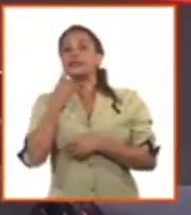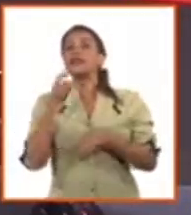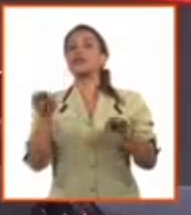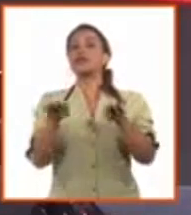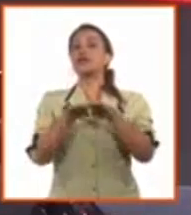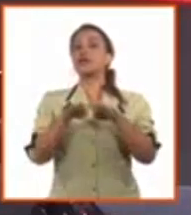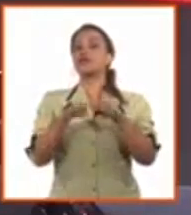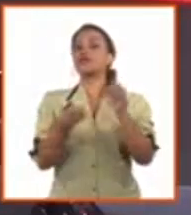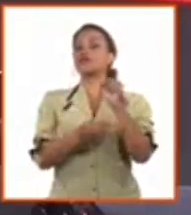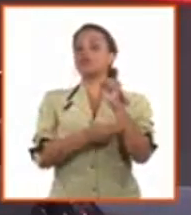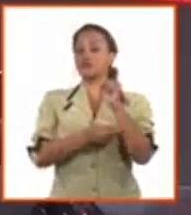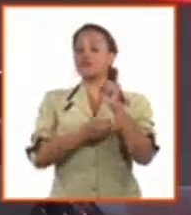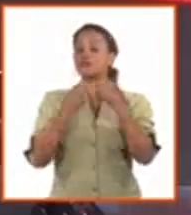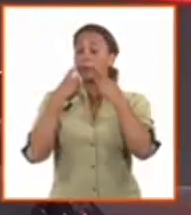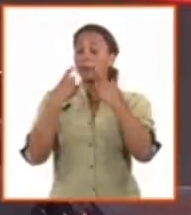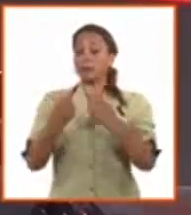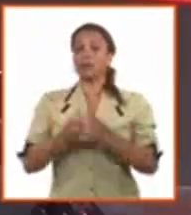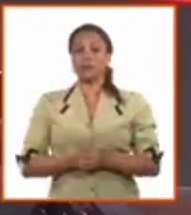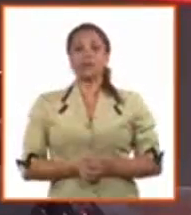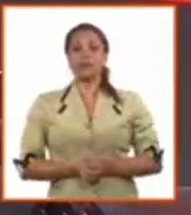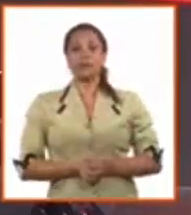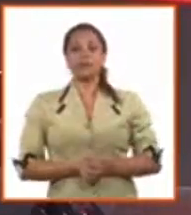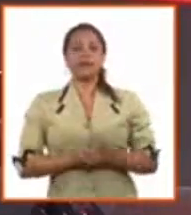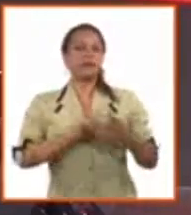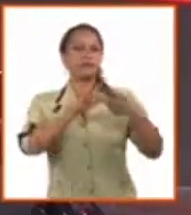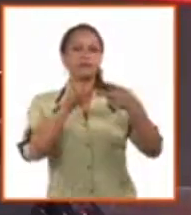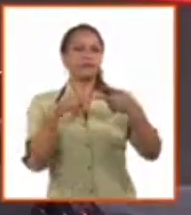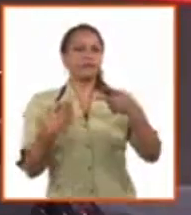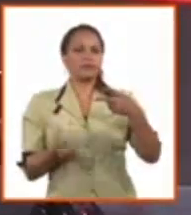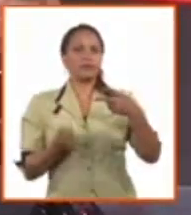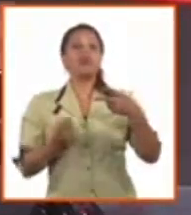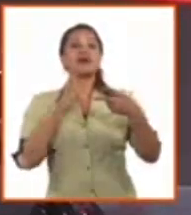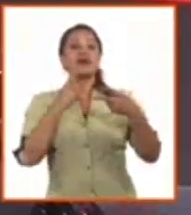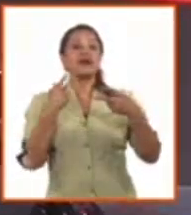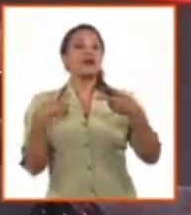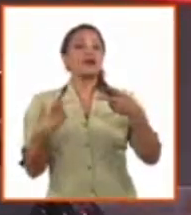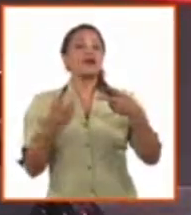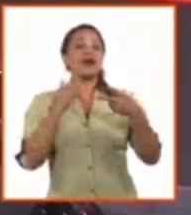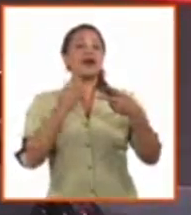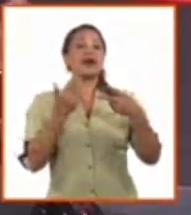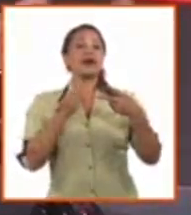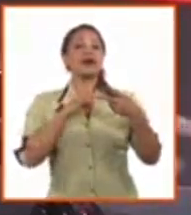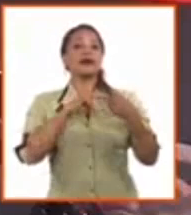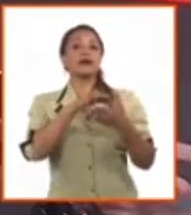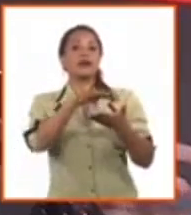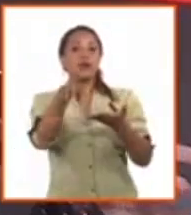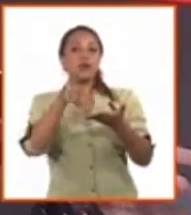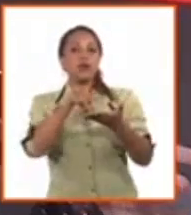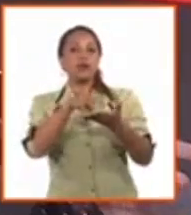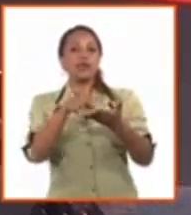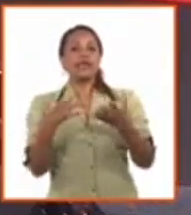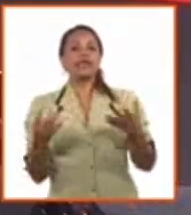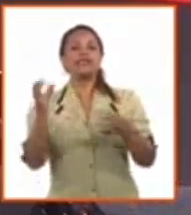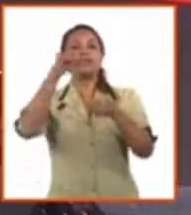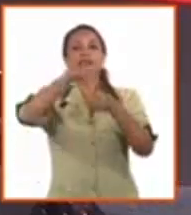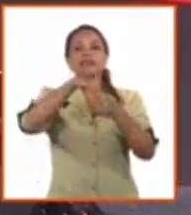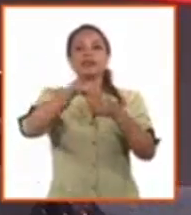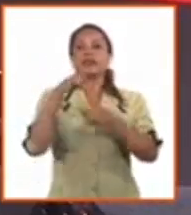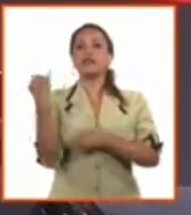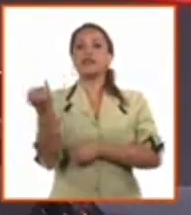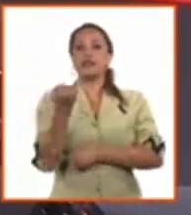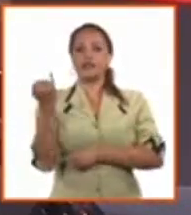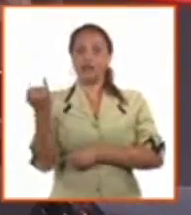sostenibilidad que es muy importante el segundo es una capacidad de la inserción